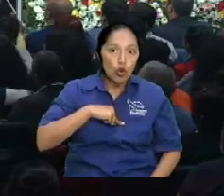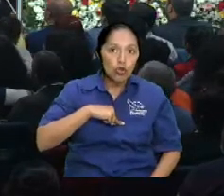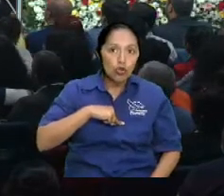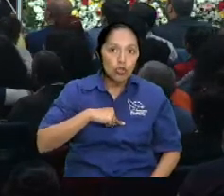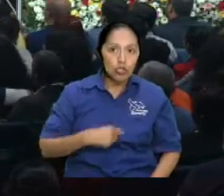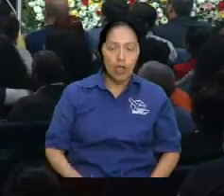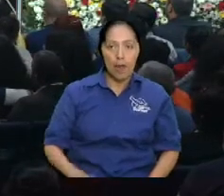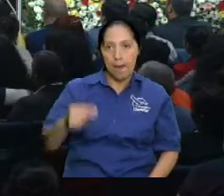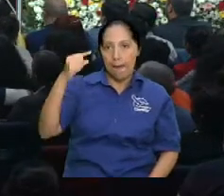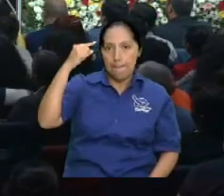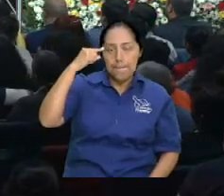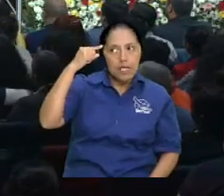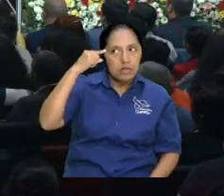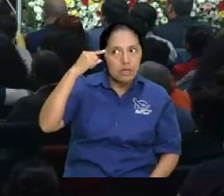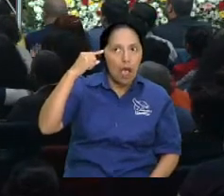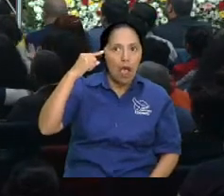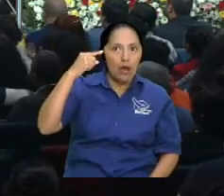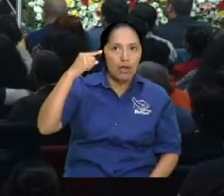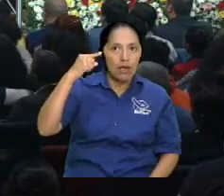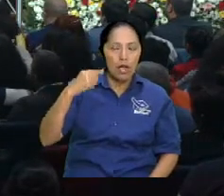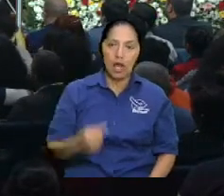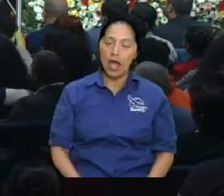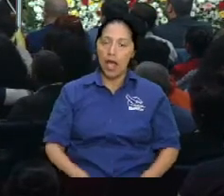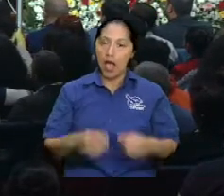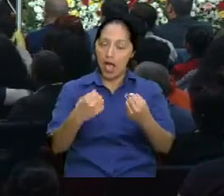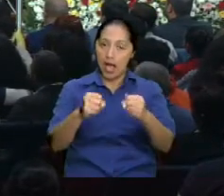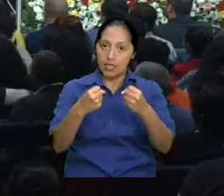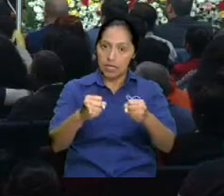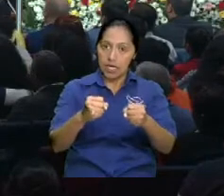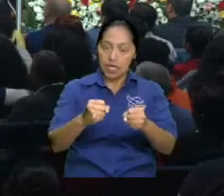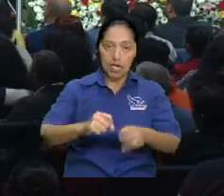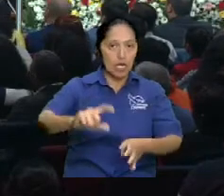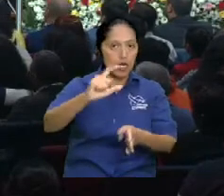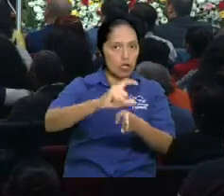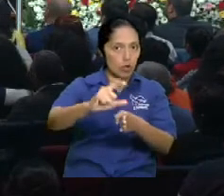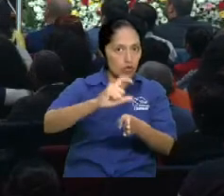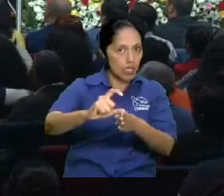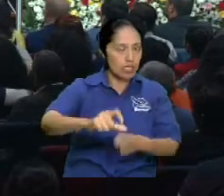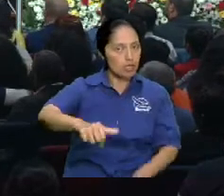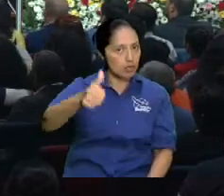hecho, mire, me han hecho sentir orgulloso.